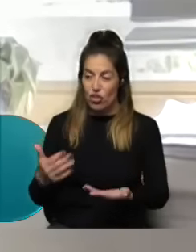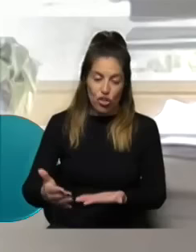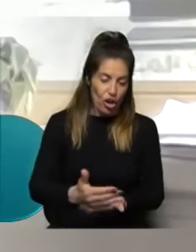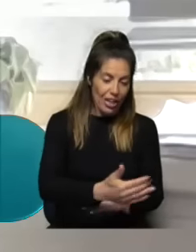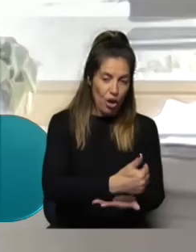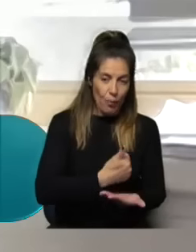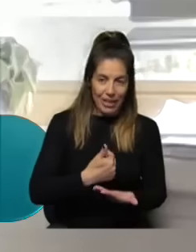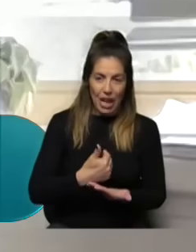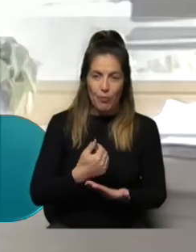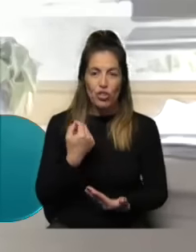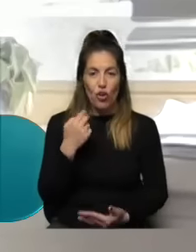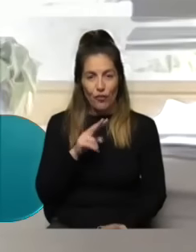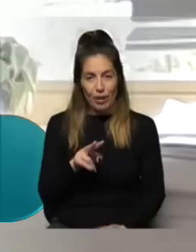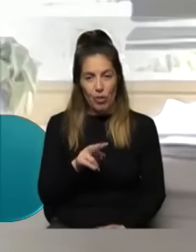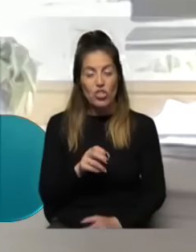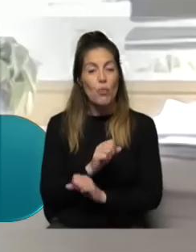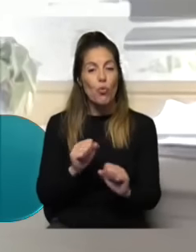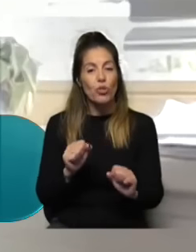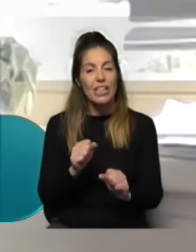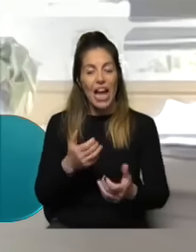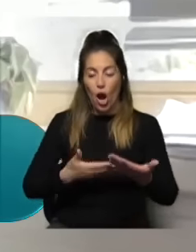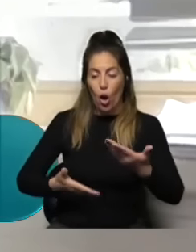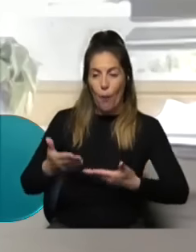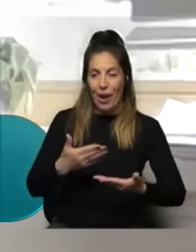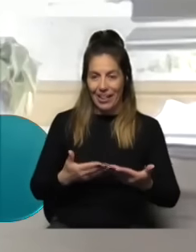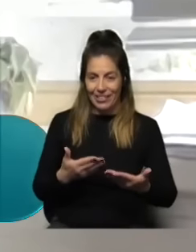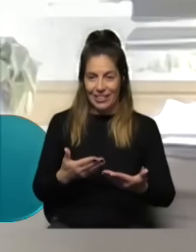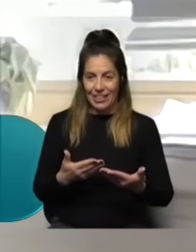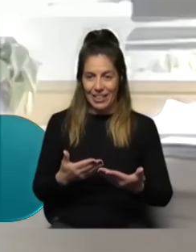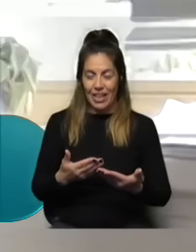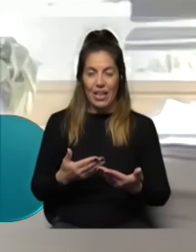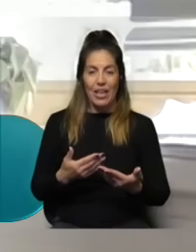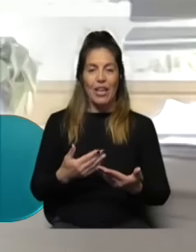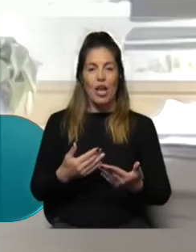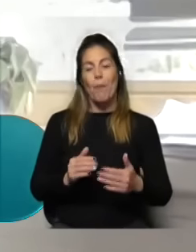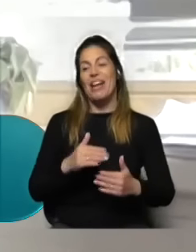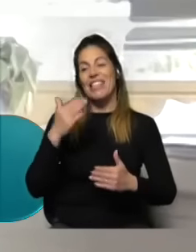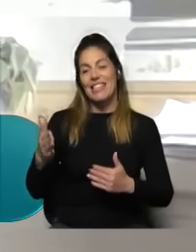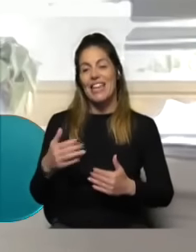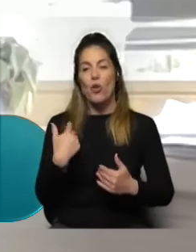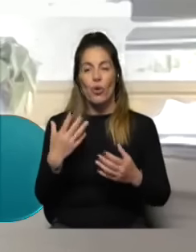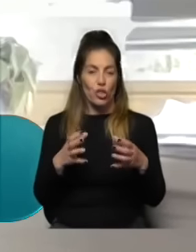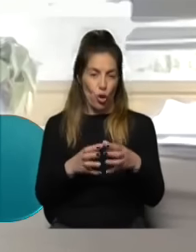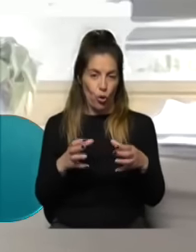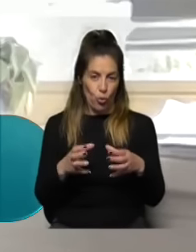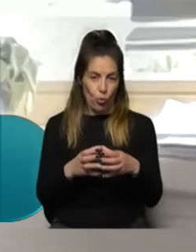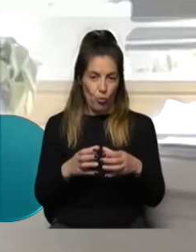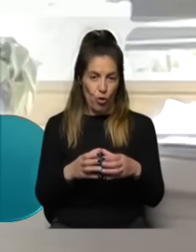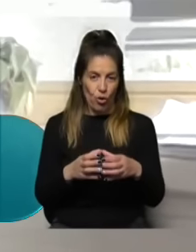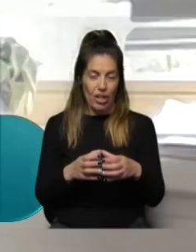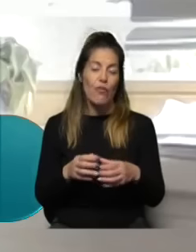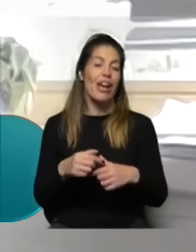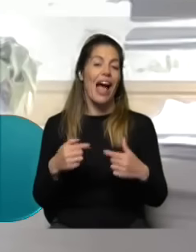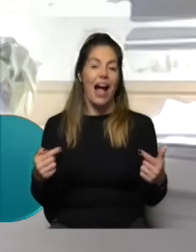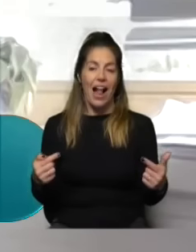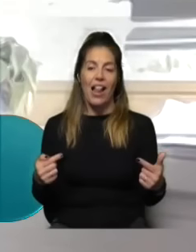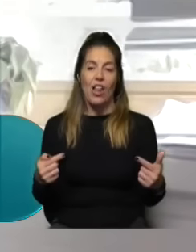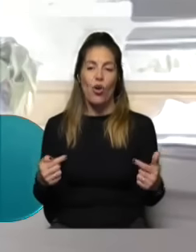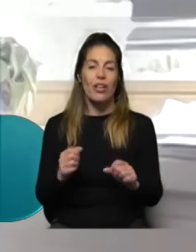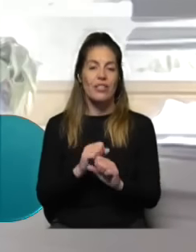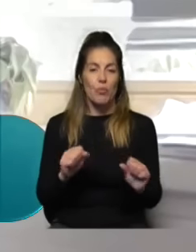o viendo ahí se pudiera compartir más allá del grupo nuestro, o más allá de incluso de la ciencia, ¿no? Que fuera algo que